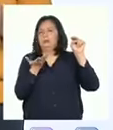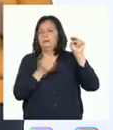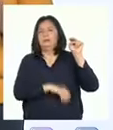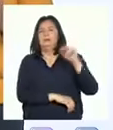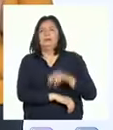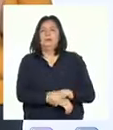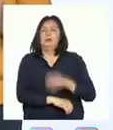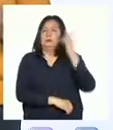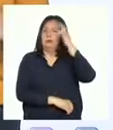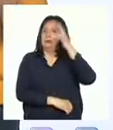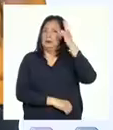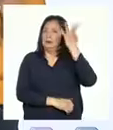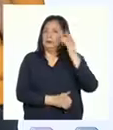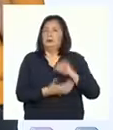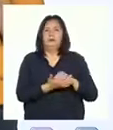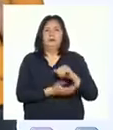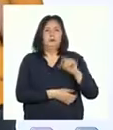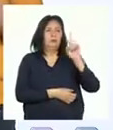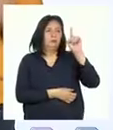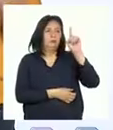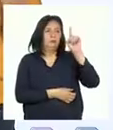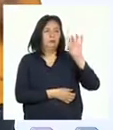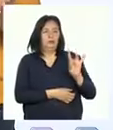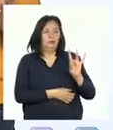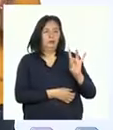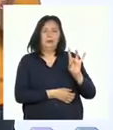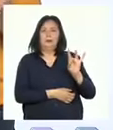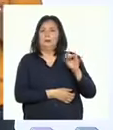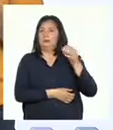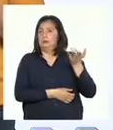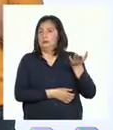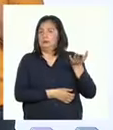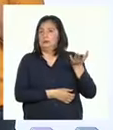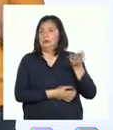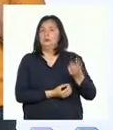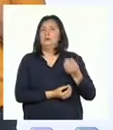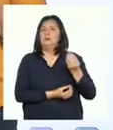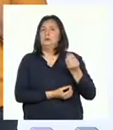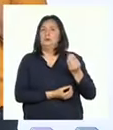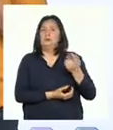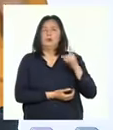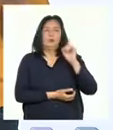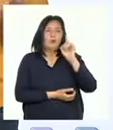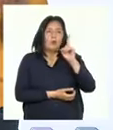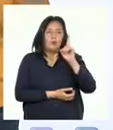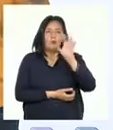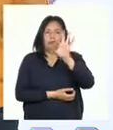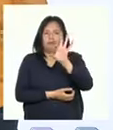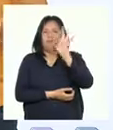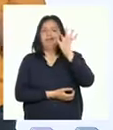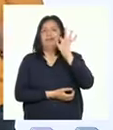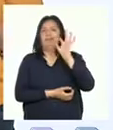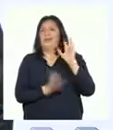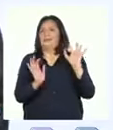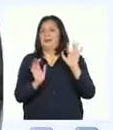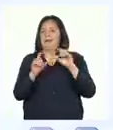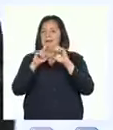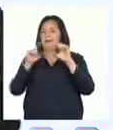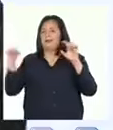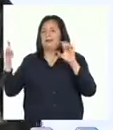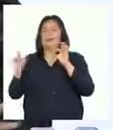consideran. Por eso, 1/8 se representa por uno solo de esos